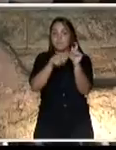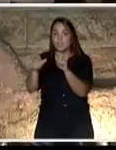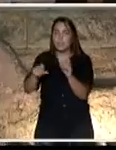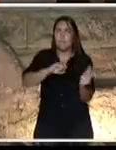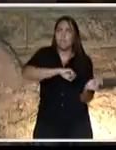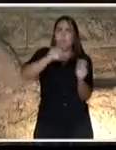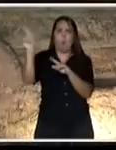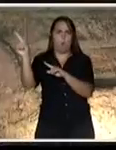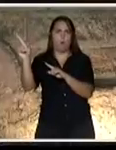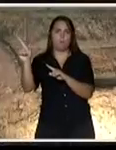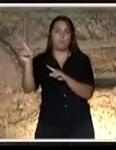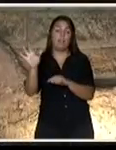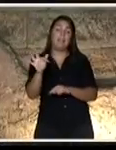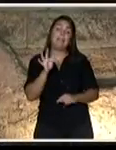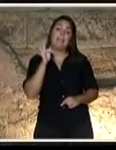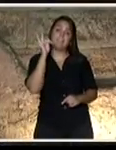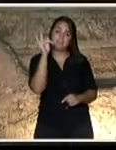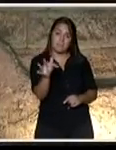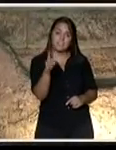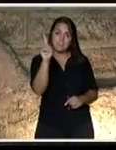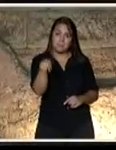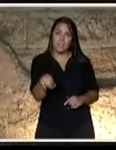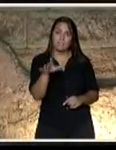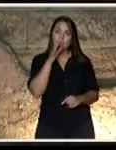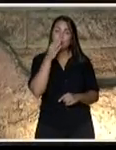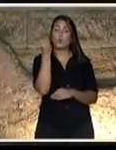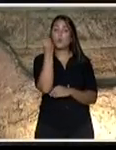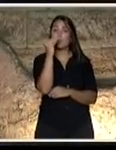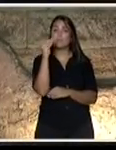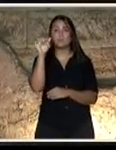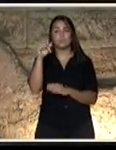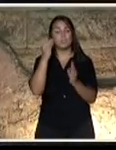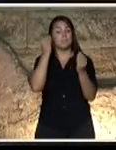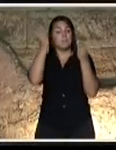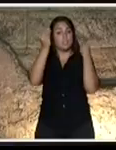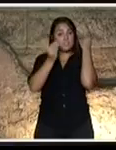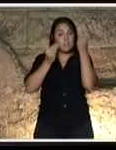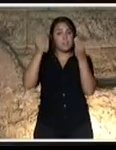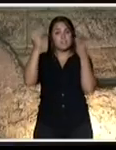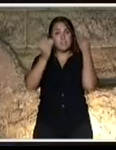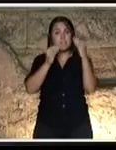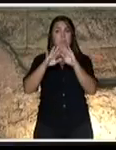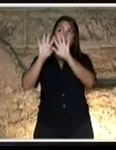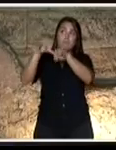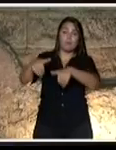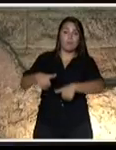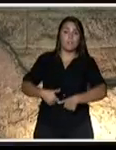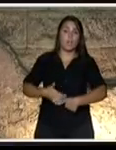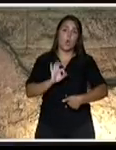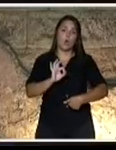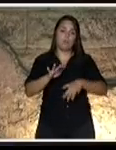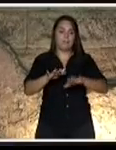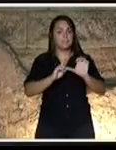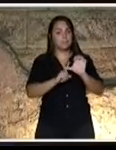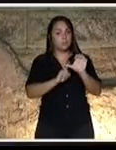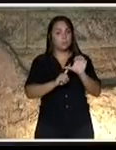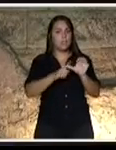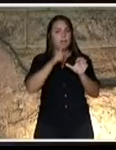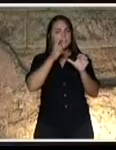llevar. Y que además la juventud que hoy pensaba en el retorno y el quedarse en Extremadura,